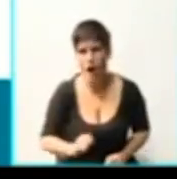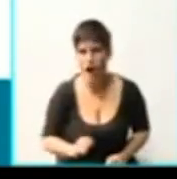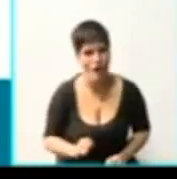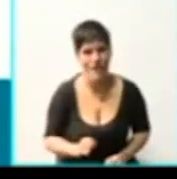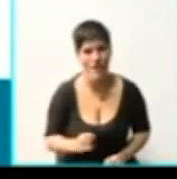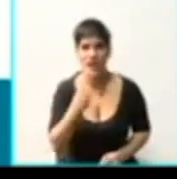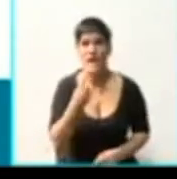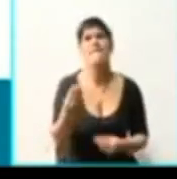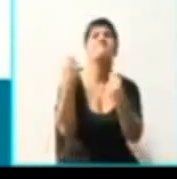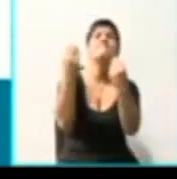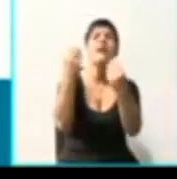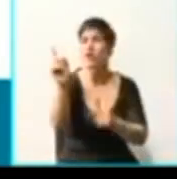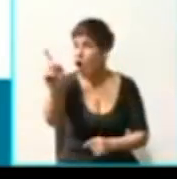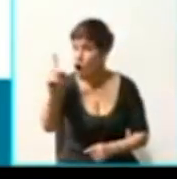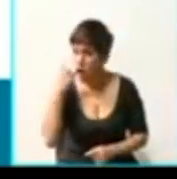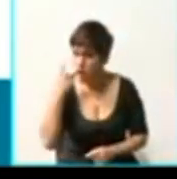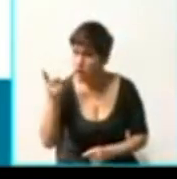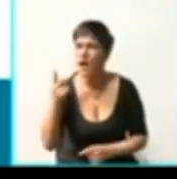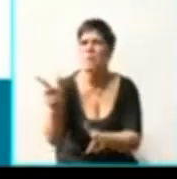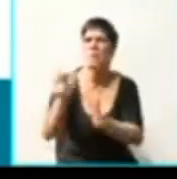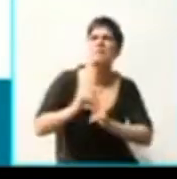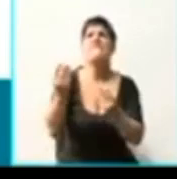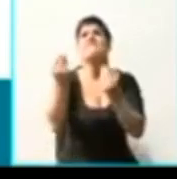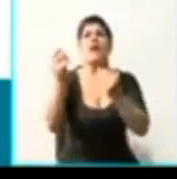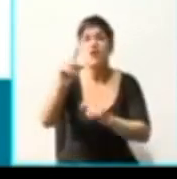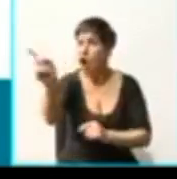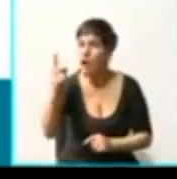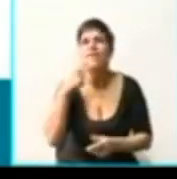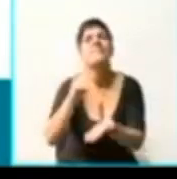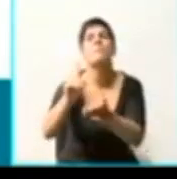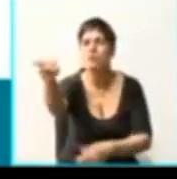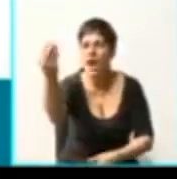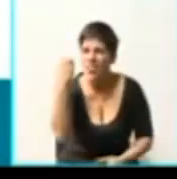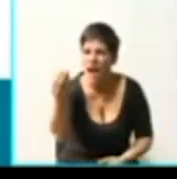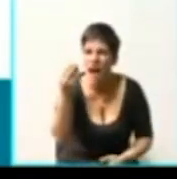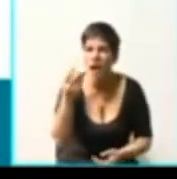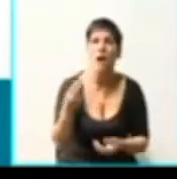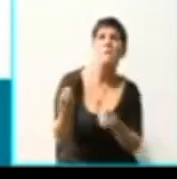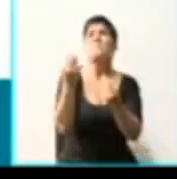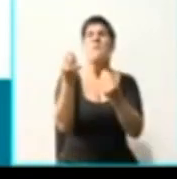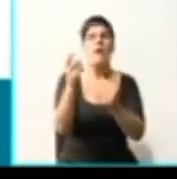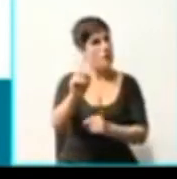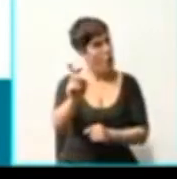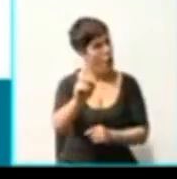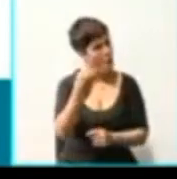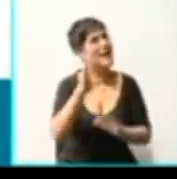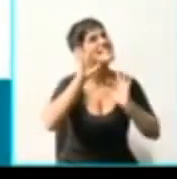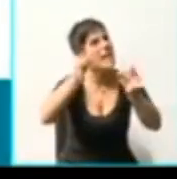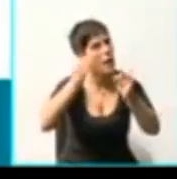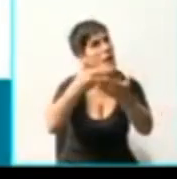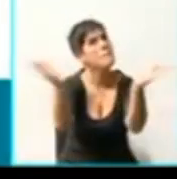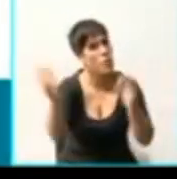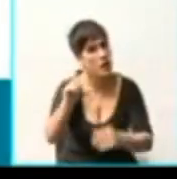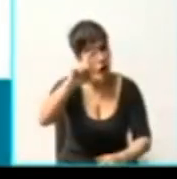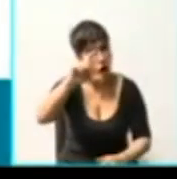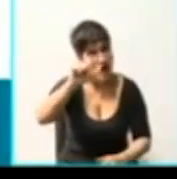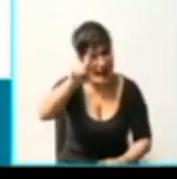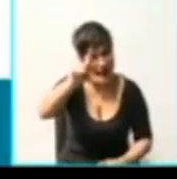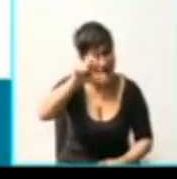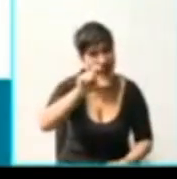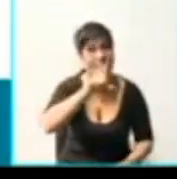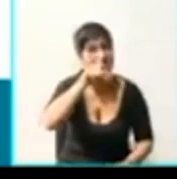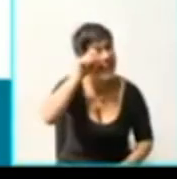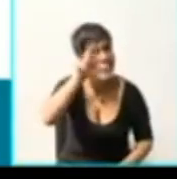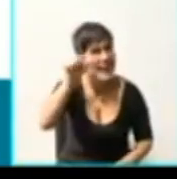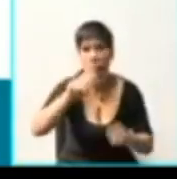hagan montoncito, no me haga montoncito, diputada, porque Calcaterra me va a negar que es primo del presidente, me